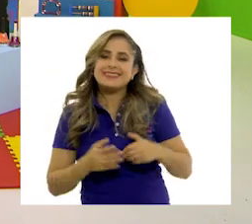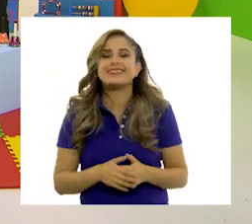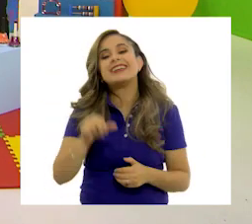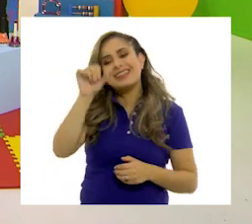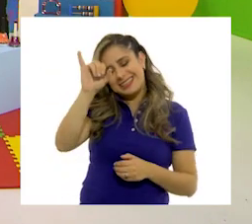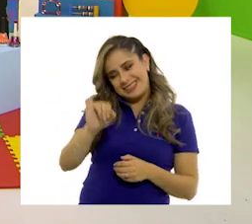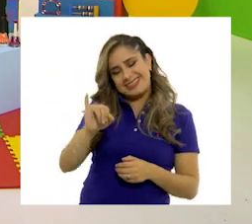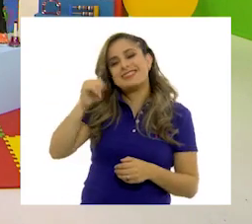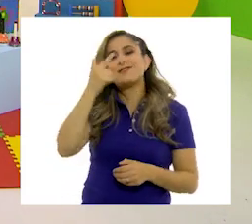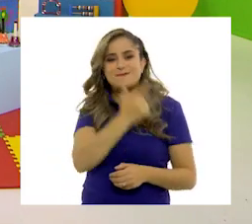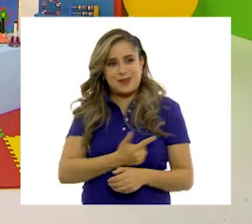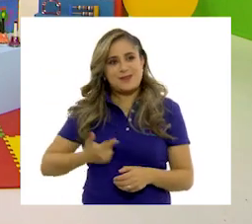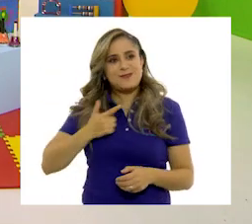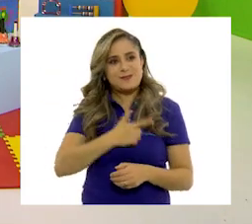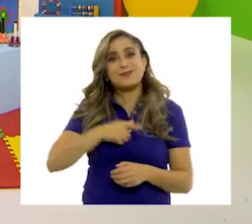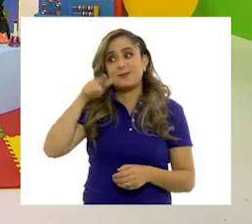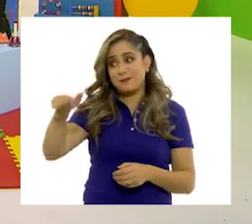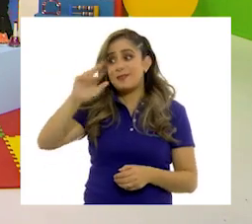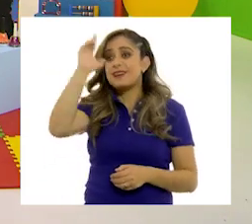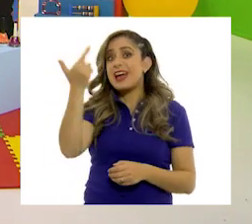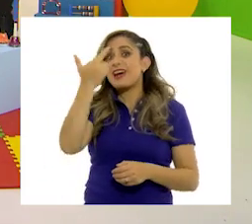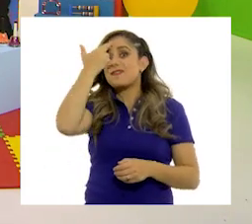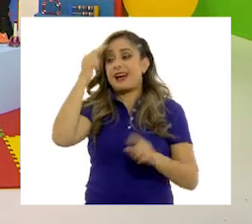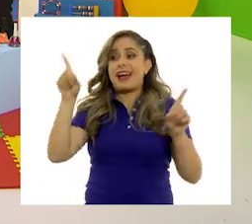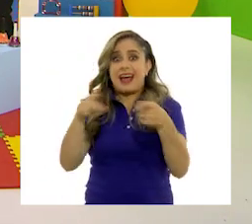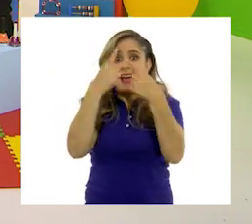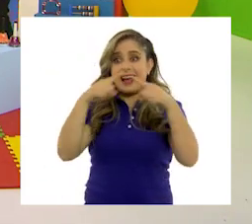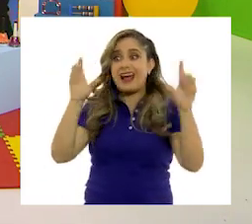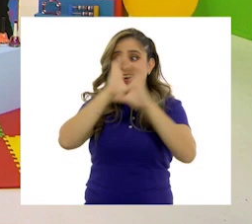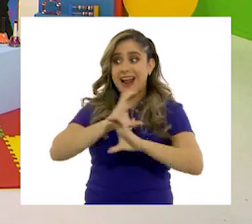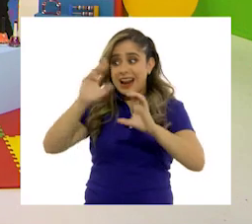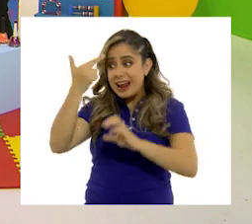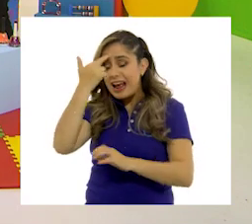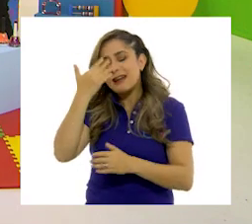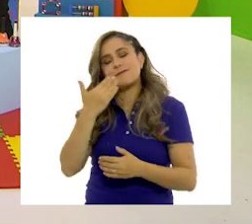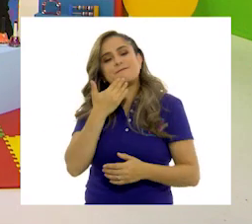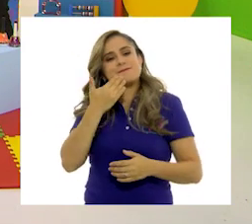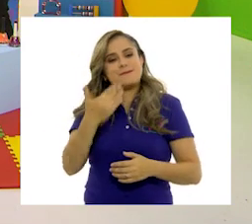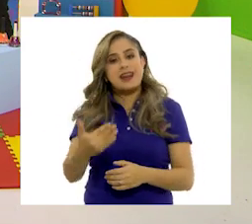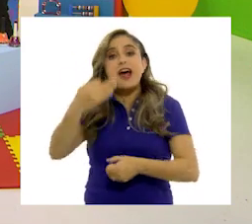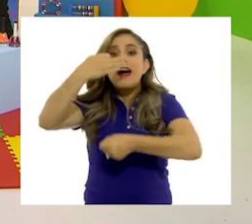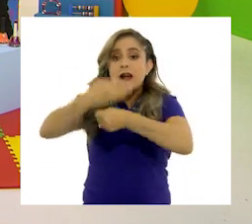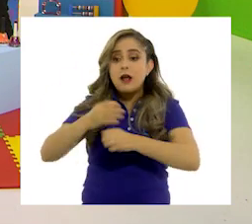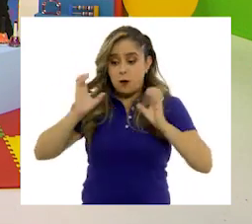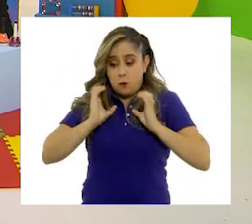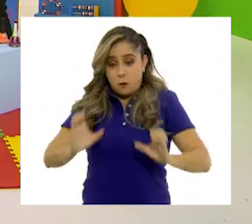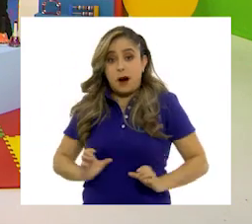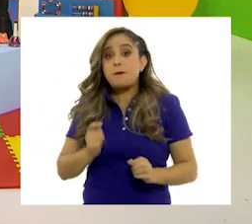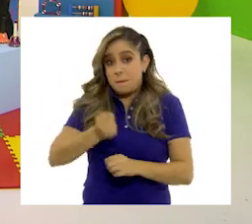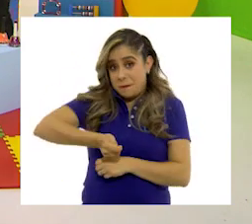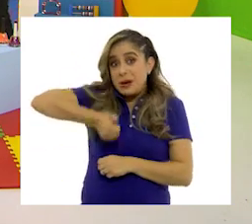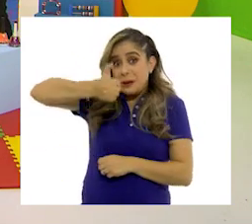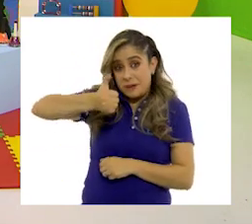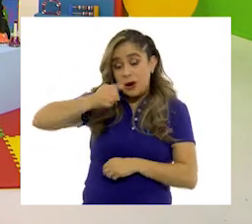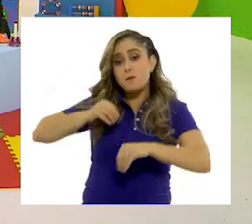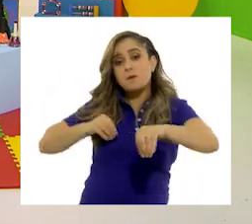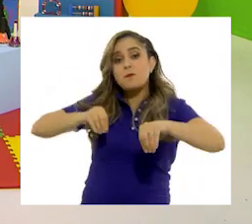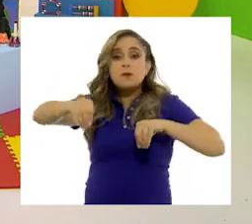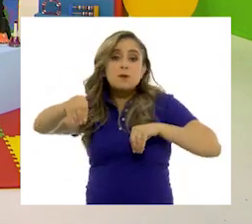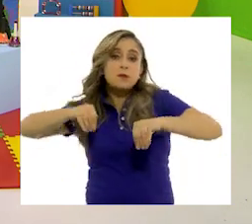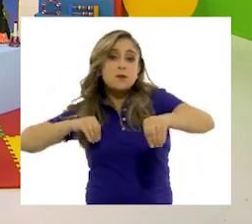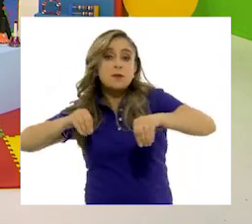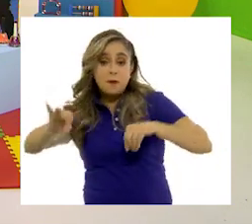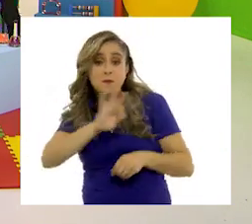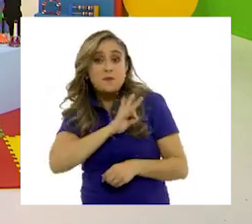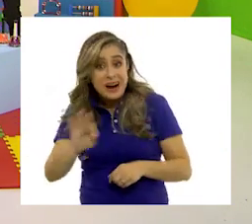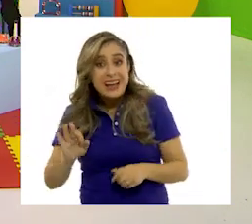da mucho gusto que recuerdes esa canción. Lo primero que les propongo hacer es acompañarla con nuestro cuerpo. Hay unos movimientos que podemos hacer.